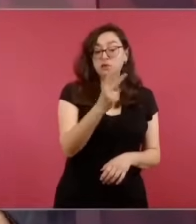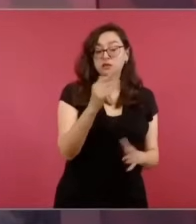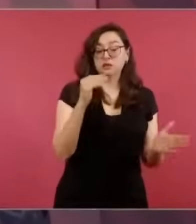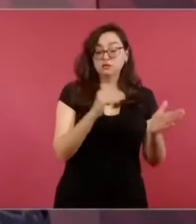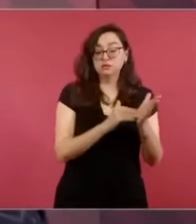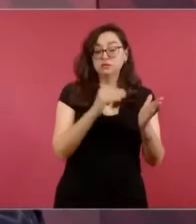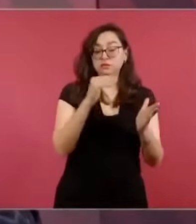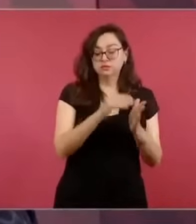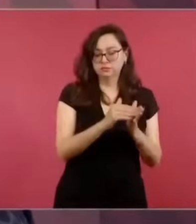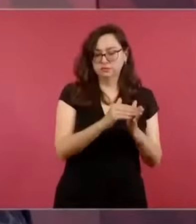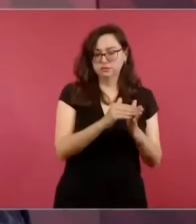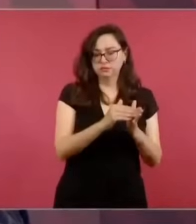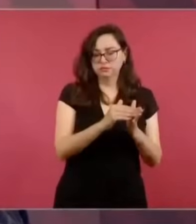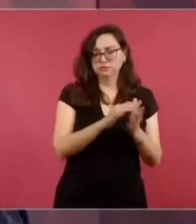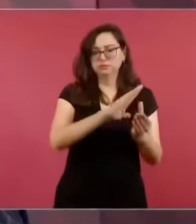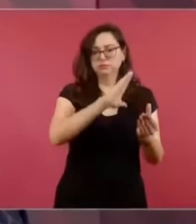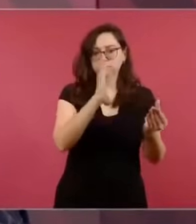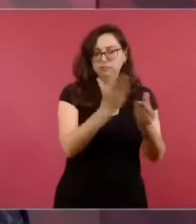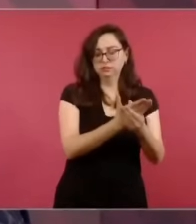otro